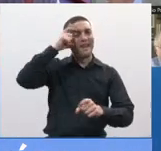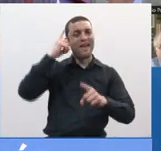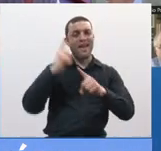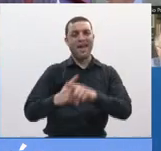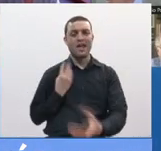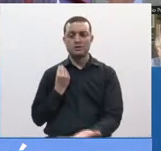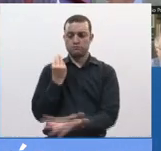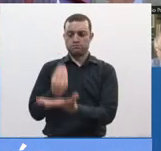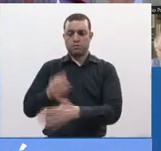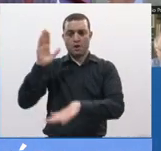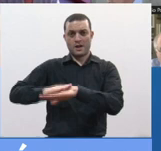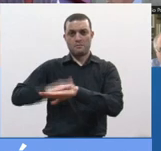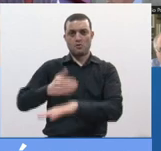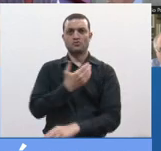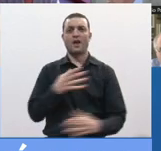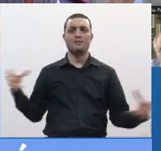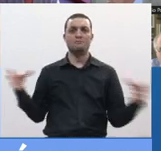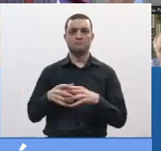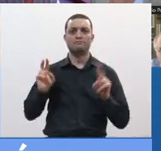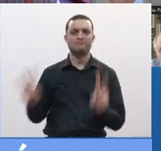apoderado del Partido Justicialista. Lamentable, de verdad.